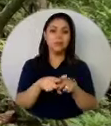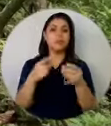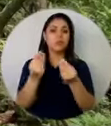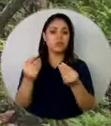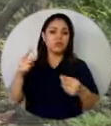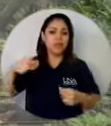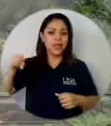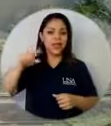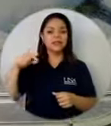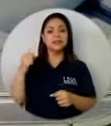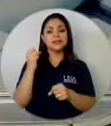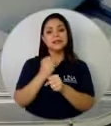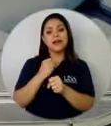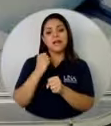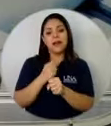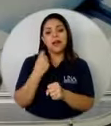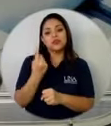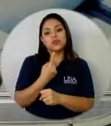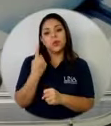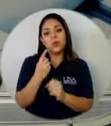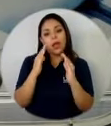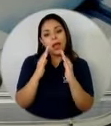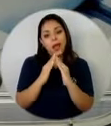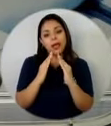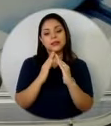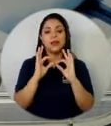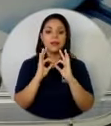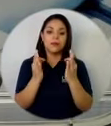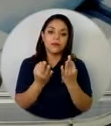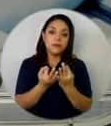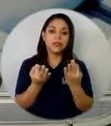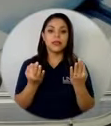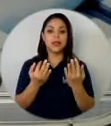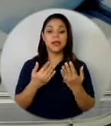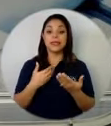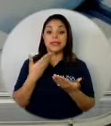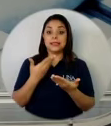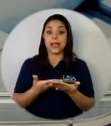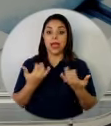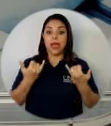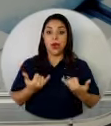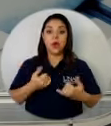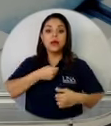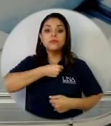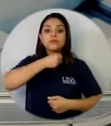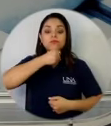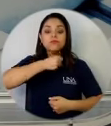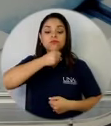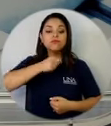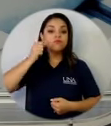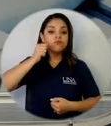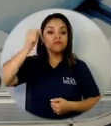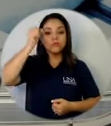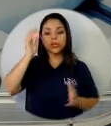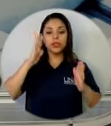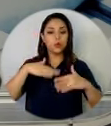ellas no trabajaron solo dentro de sus familias, dentro de sus hogares, llegan a la edad adulta mayor sin tener una pensión,